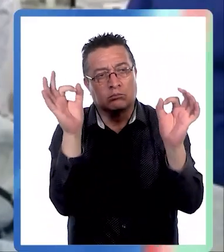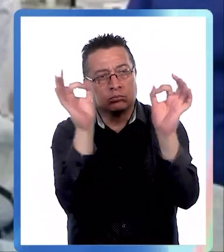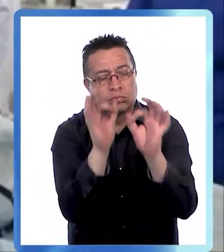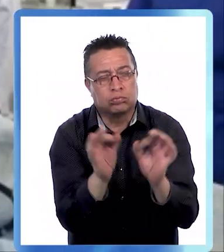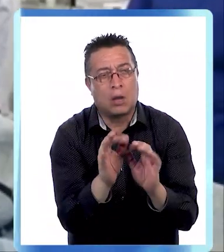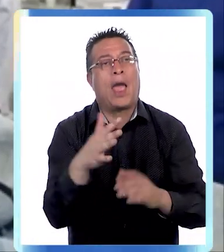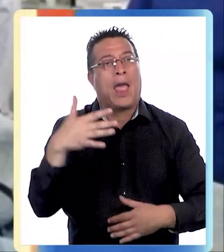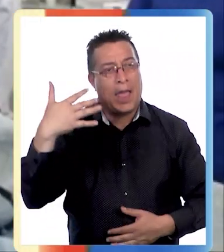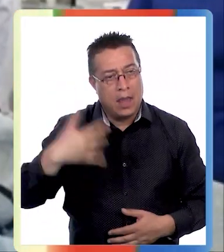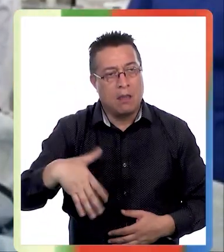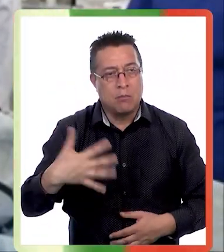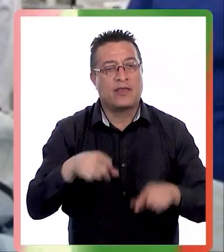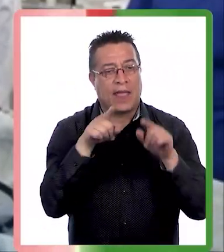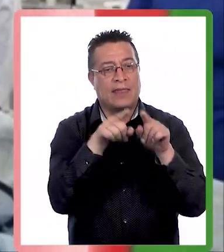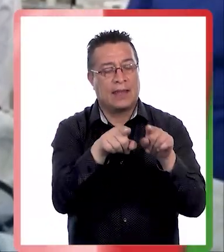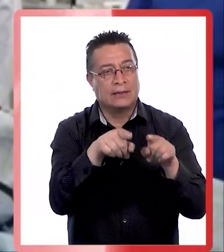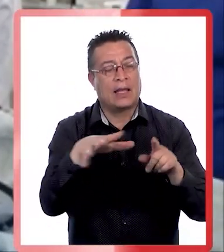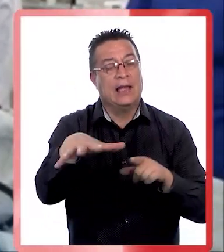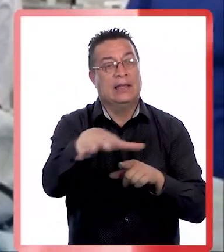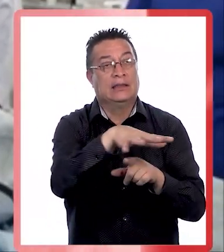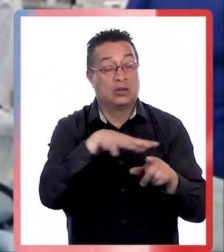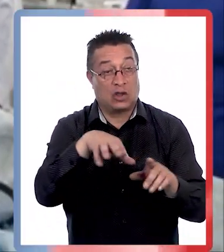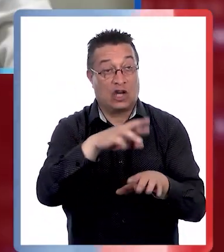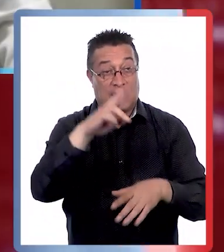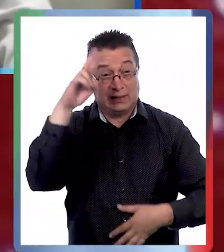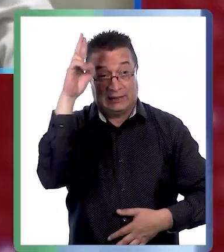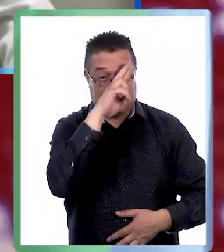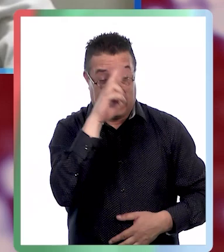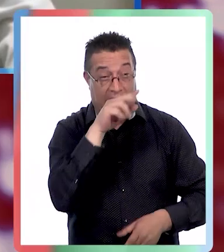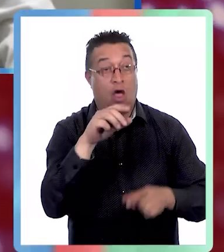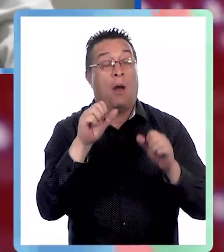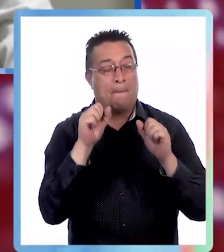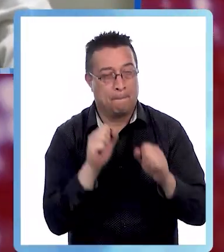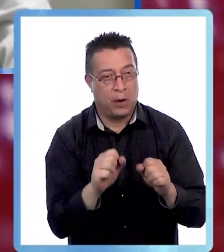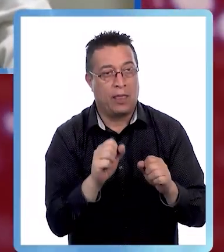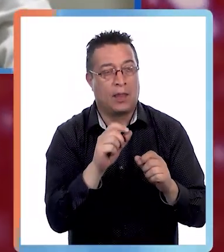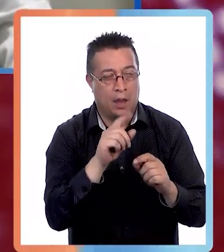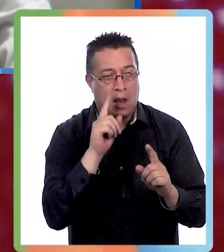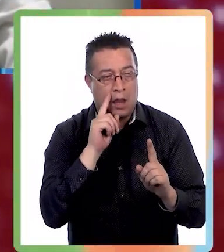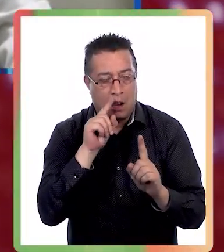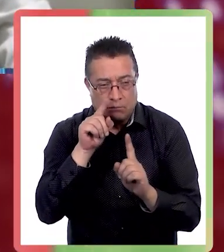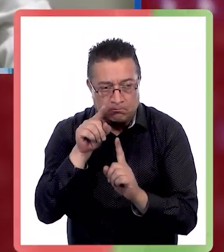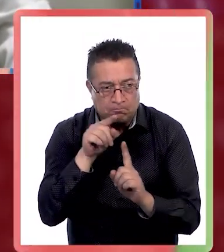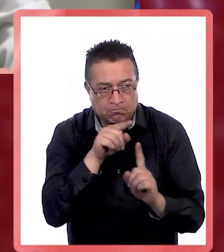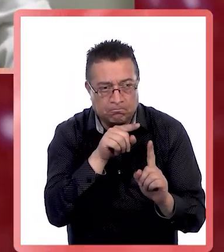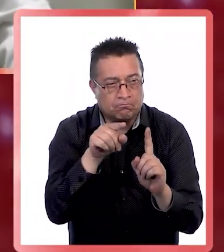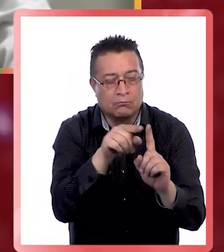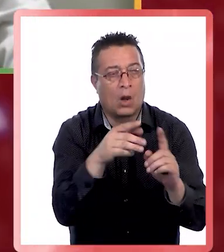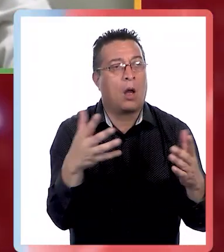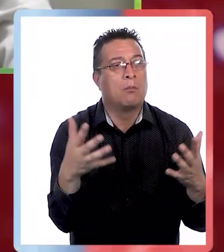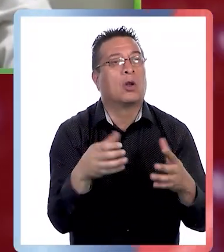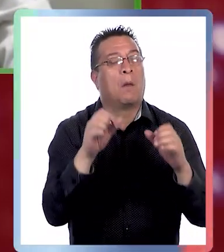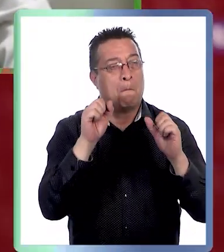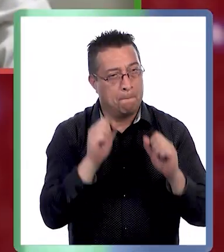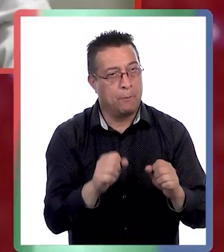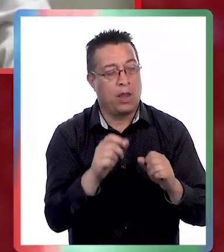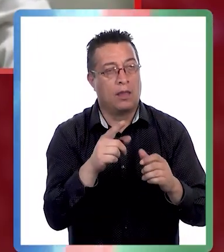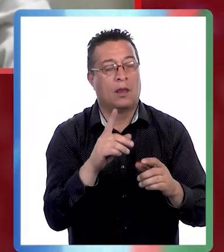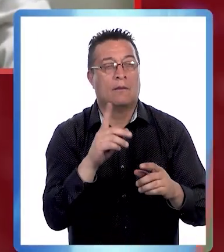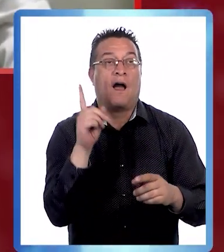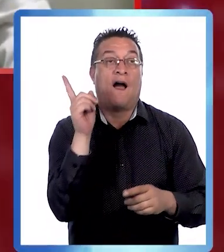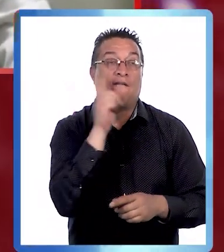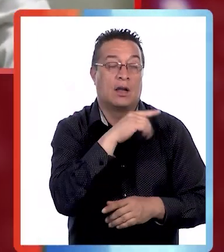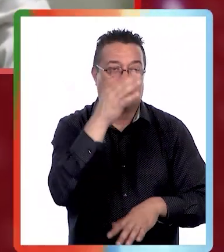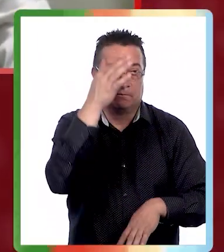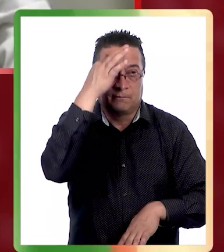es importante que a estas condiciones extrañas empecemos a darle un seguimiento, un monitoreo, porque pudiese llegar a terminar en una enfermedad,